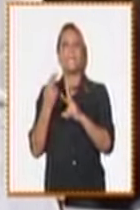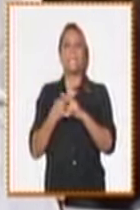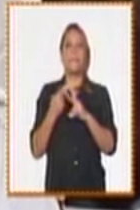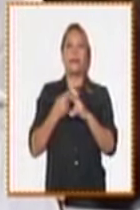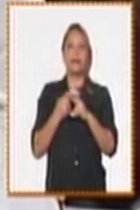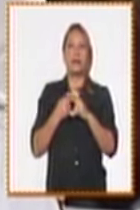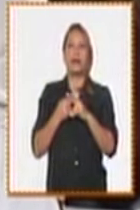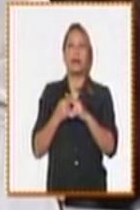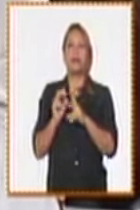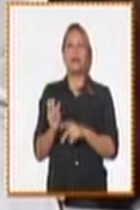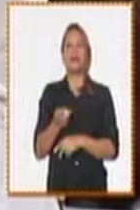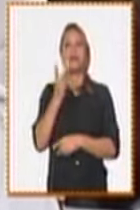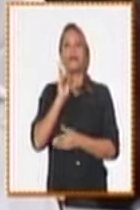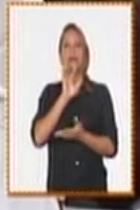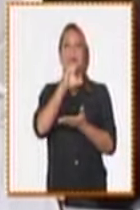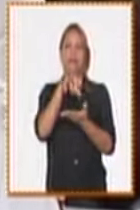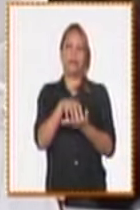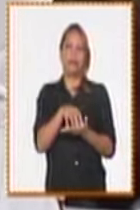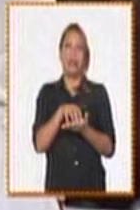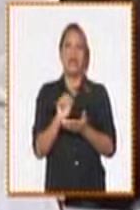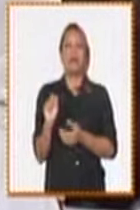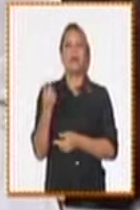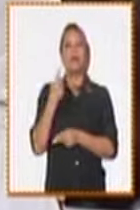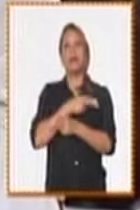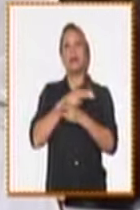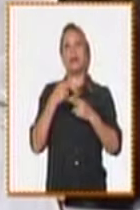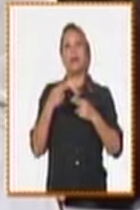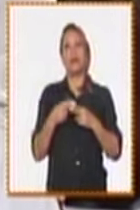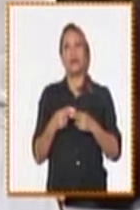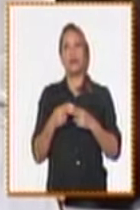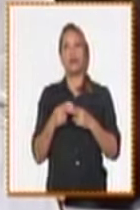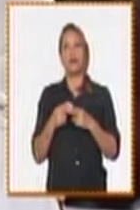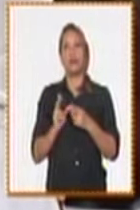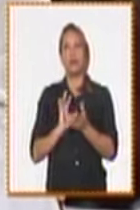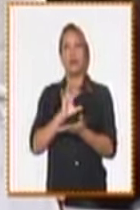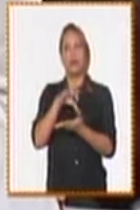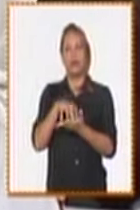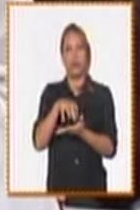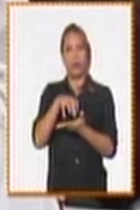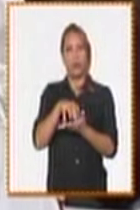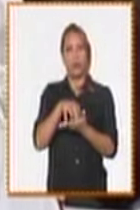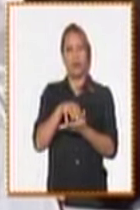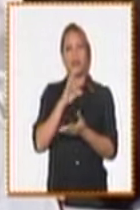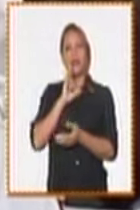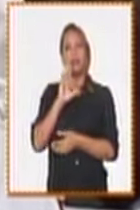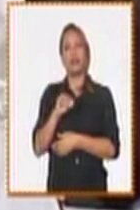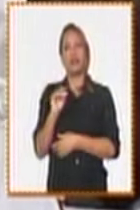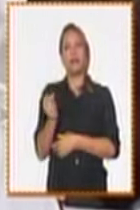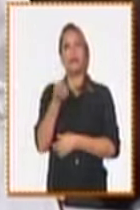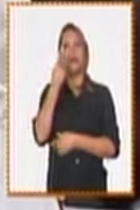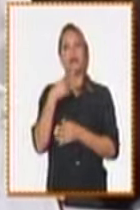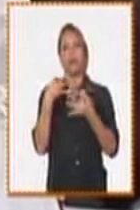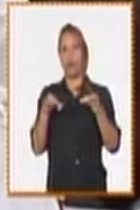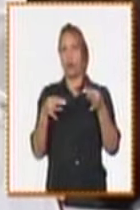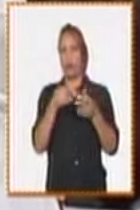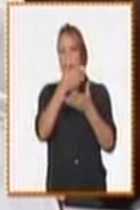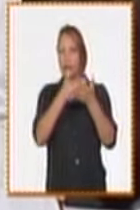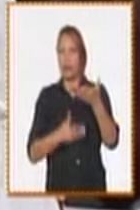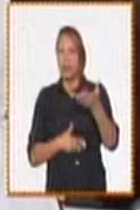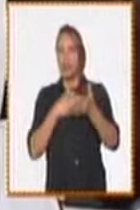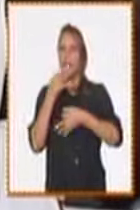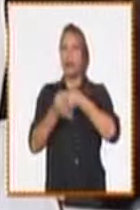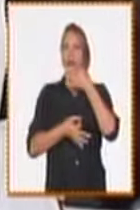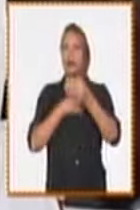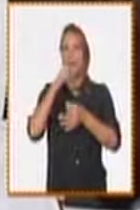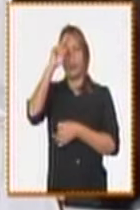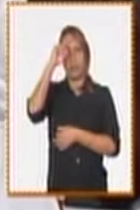como segunda villa, y el primer historiador de nuestra ciudad, Enrique Orlando Lacalle, dice que el primer documento que encuentra que habla de la existencia de San